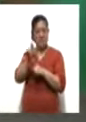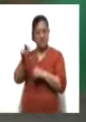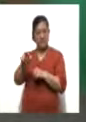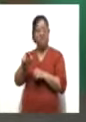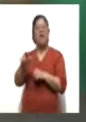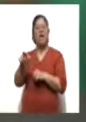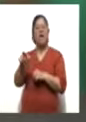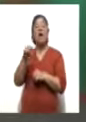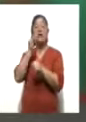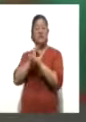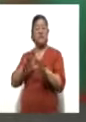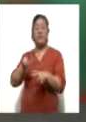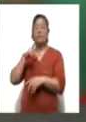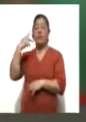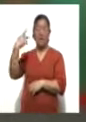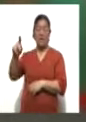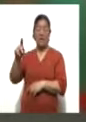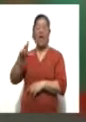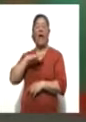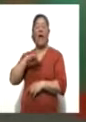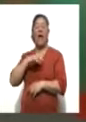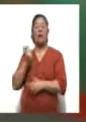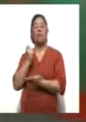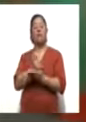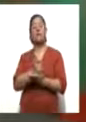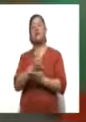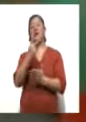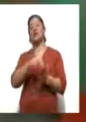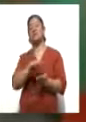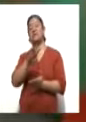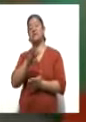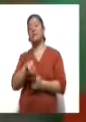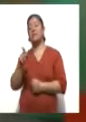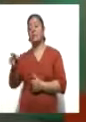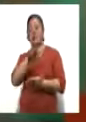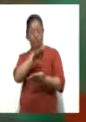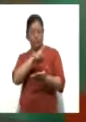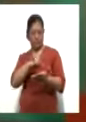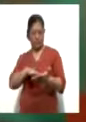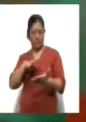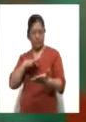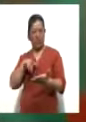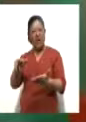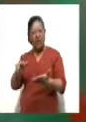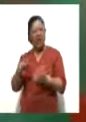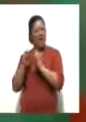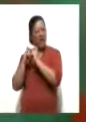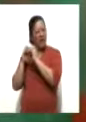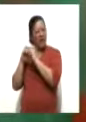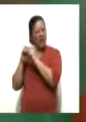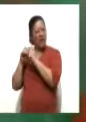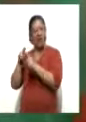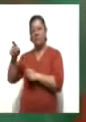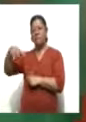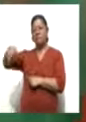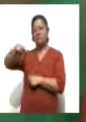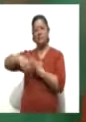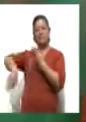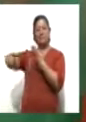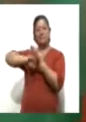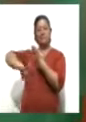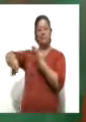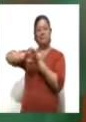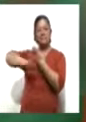en su informe de la cuenta pública de 2019. Afirmó que el documento fue utilizado de manera tendenciosa por la oposición para atacar